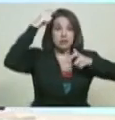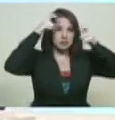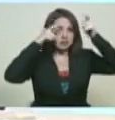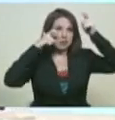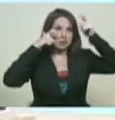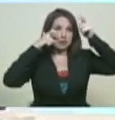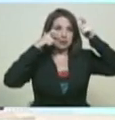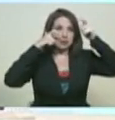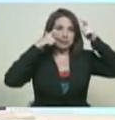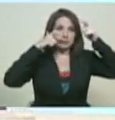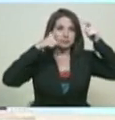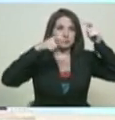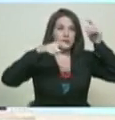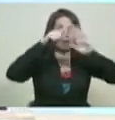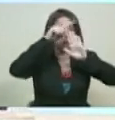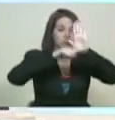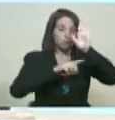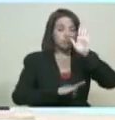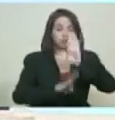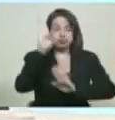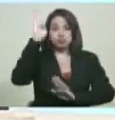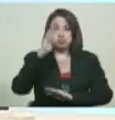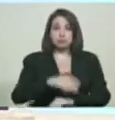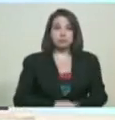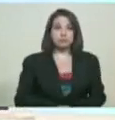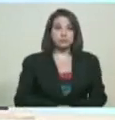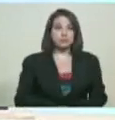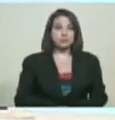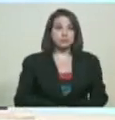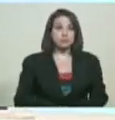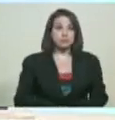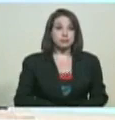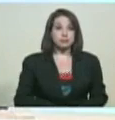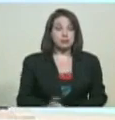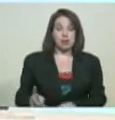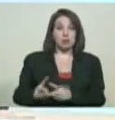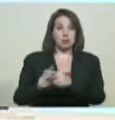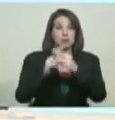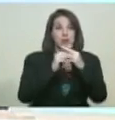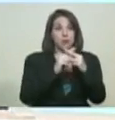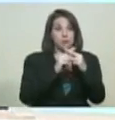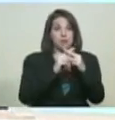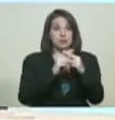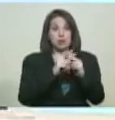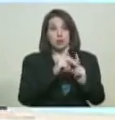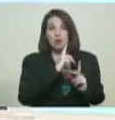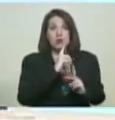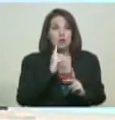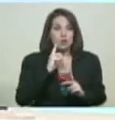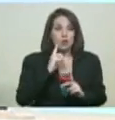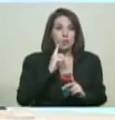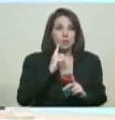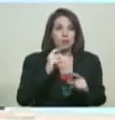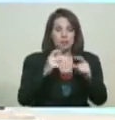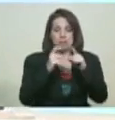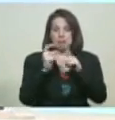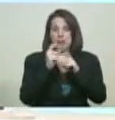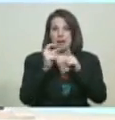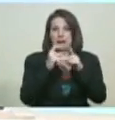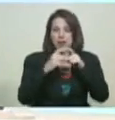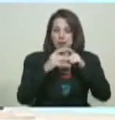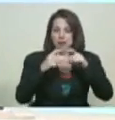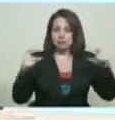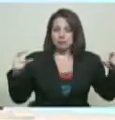líneas en pleno desarrollo tomando prestado la autorización de la